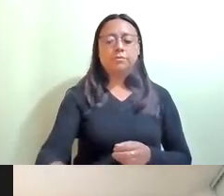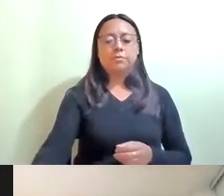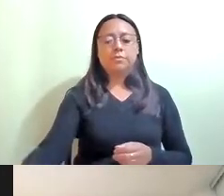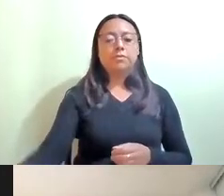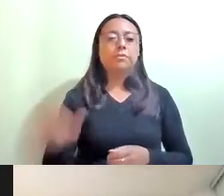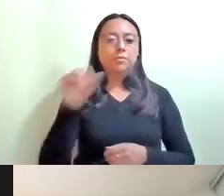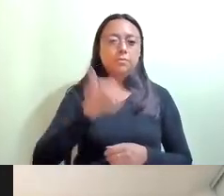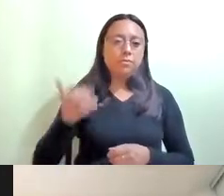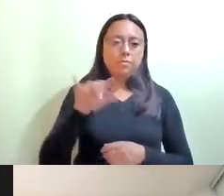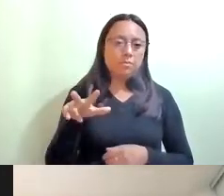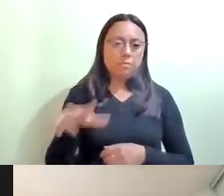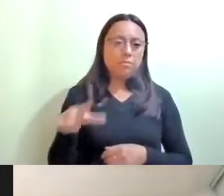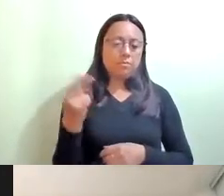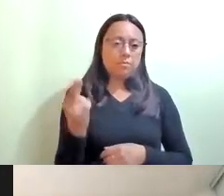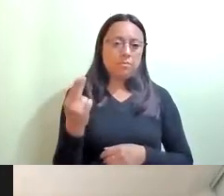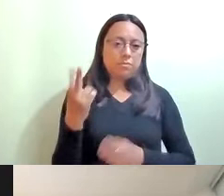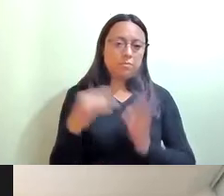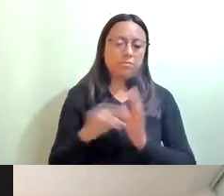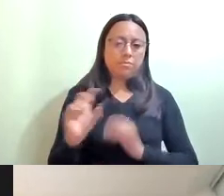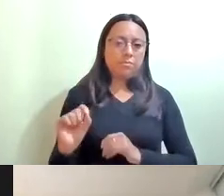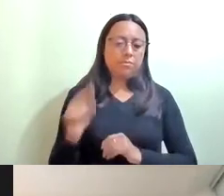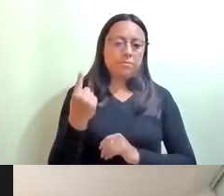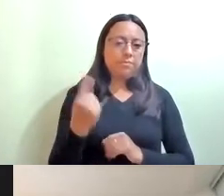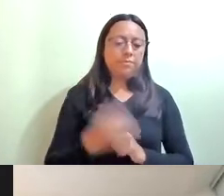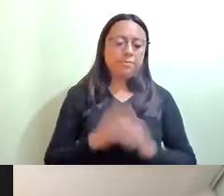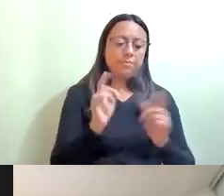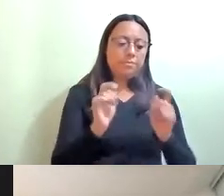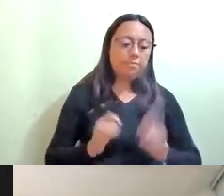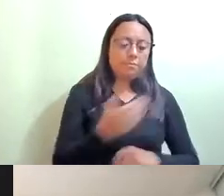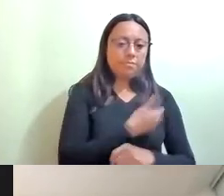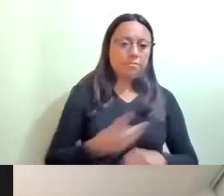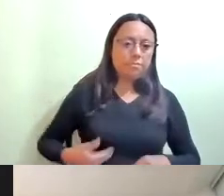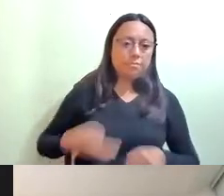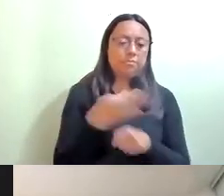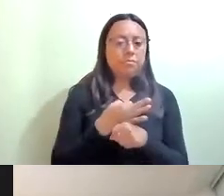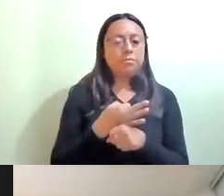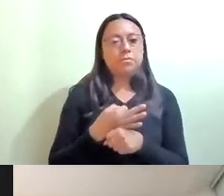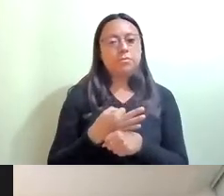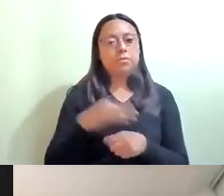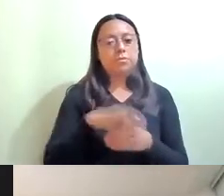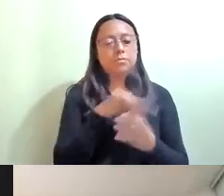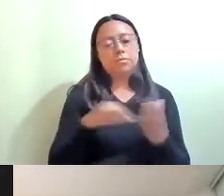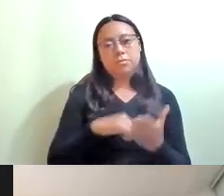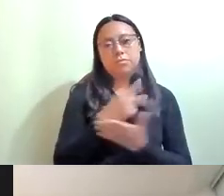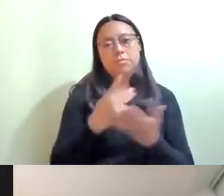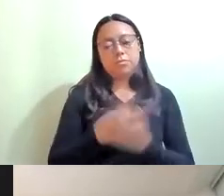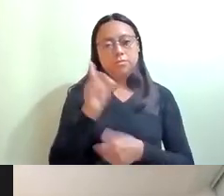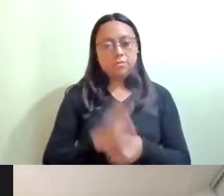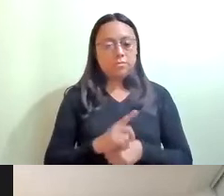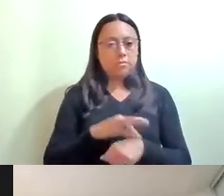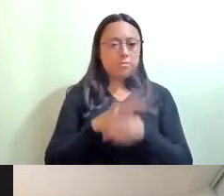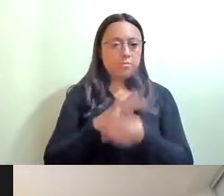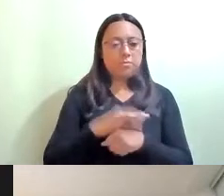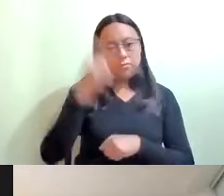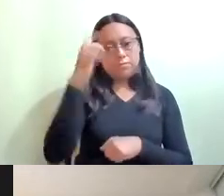de noviembre de 2021. Por instrucciones de la presidencia, se somete a votación el orden del día de la sesión ordinaria presencial para